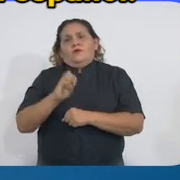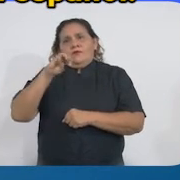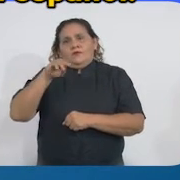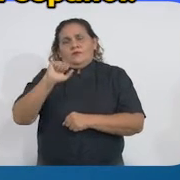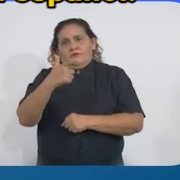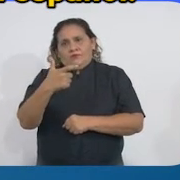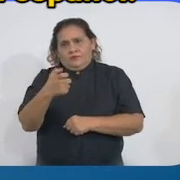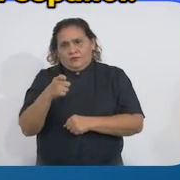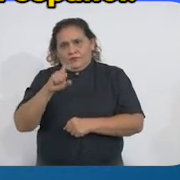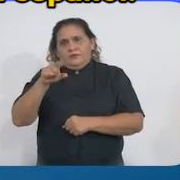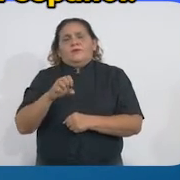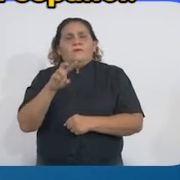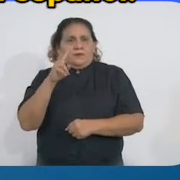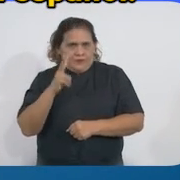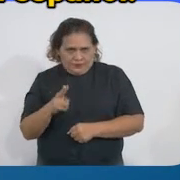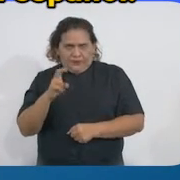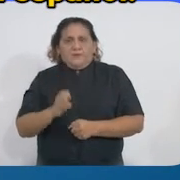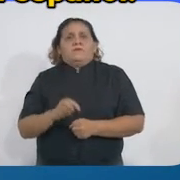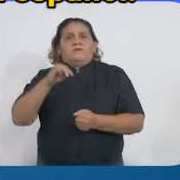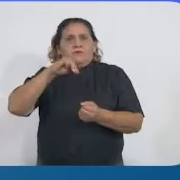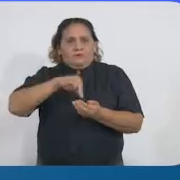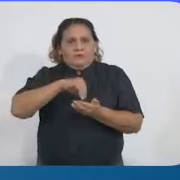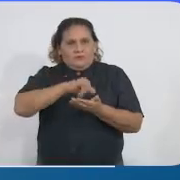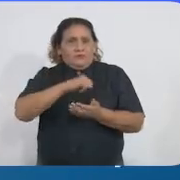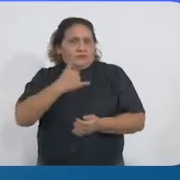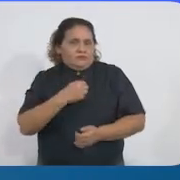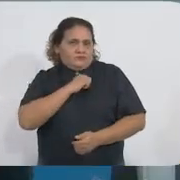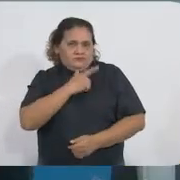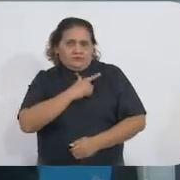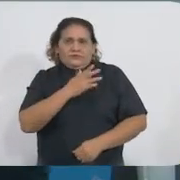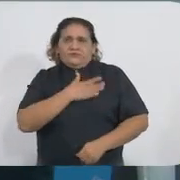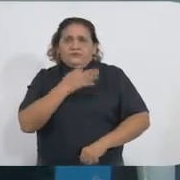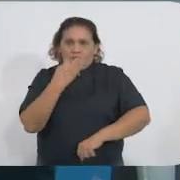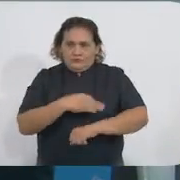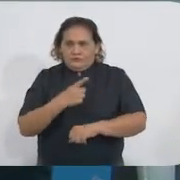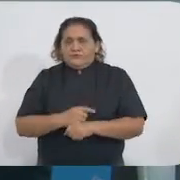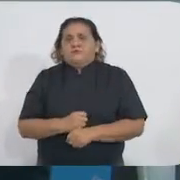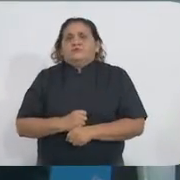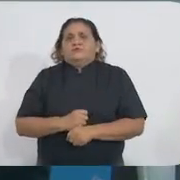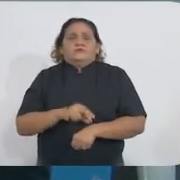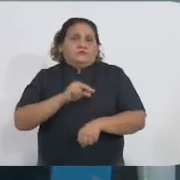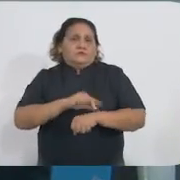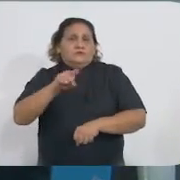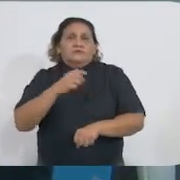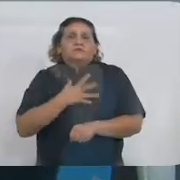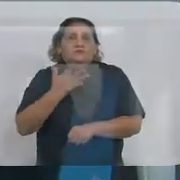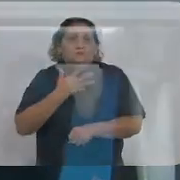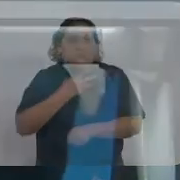coronavirus.yucatán.gob.mx, también en maya y en español. Notivisión.